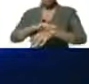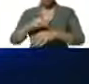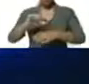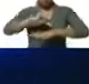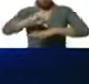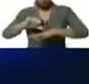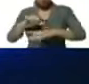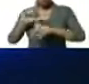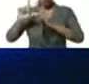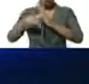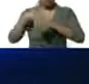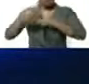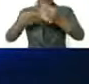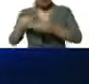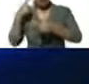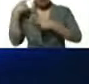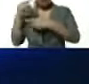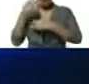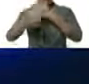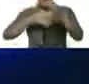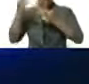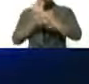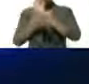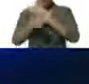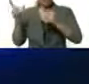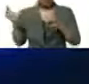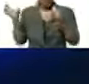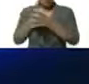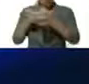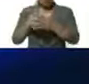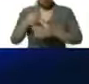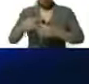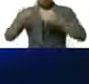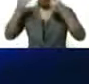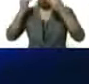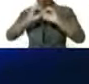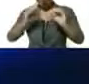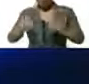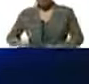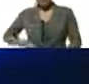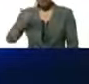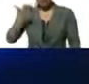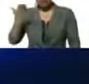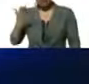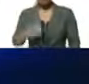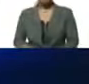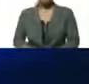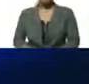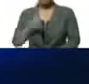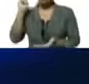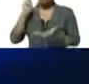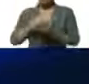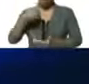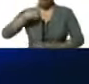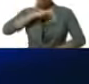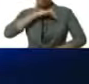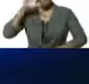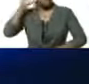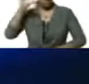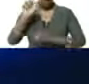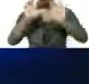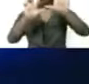quirúrgico, luego daré detalles al respecto, ha llegado una comisión muy importante. Han llegado a nuestro país